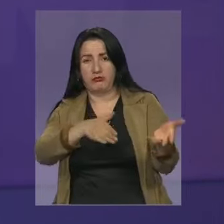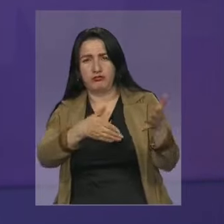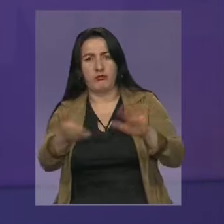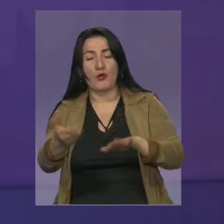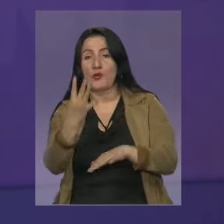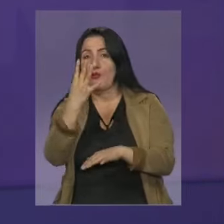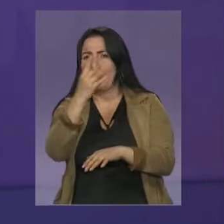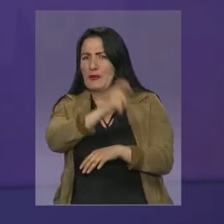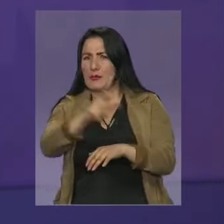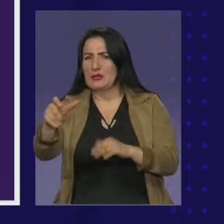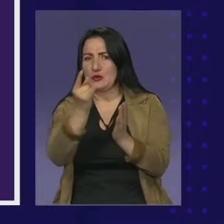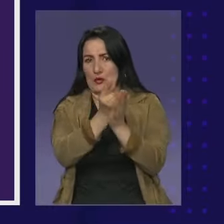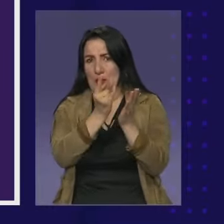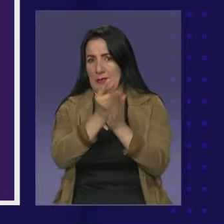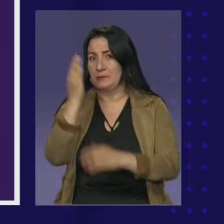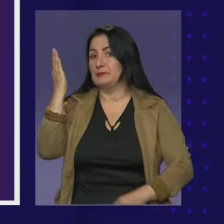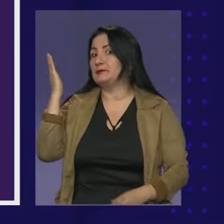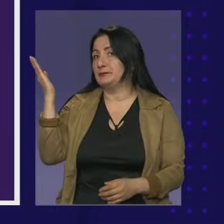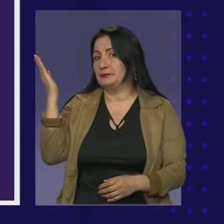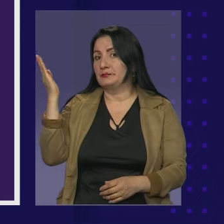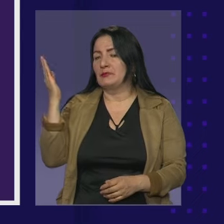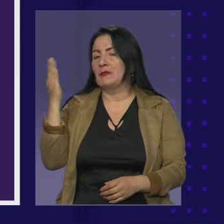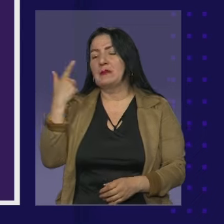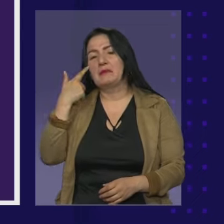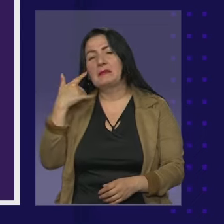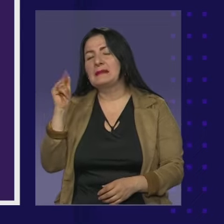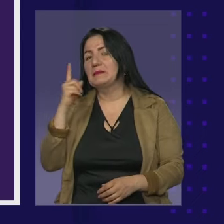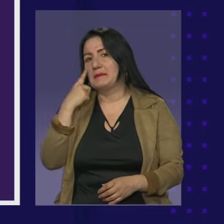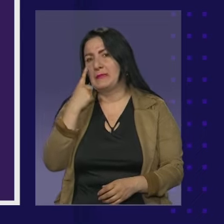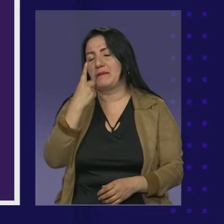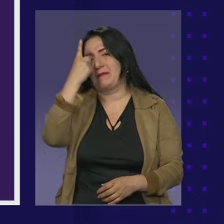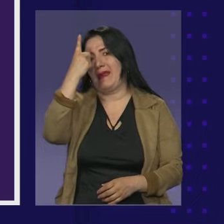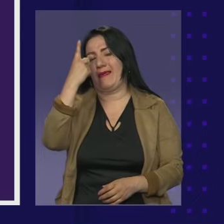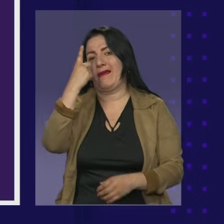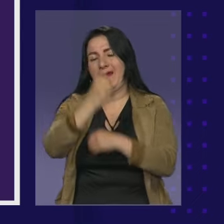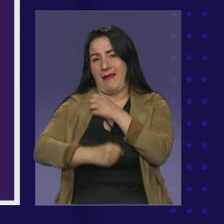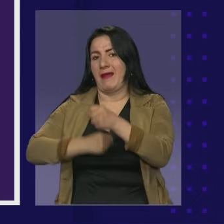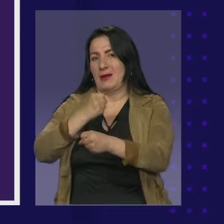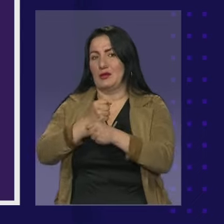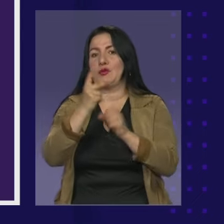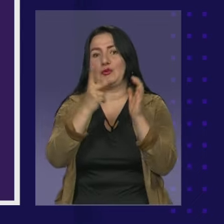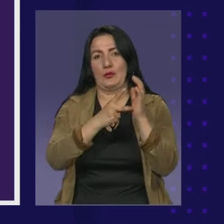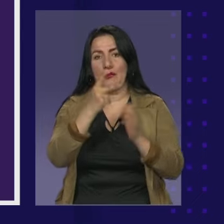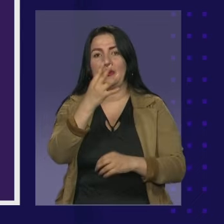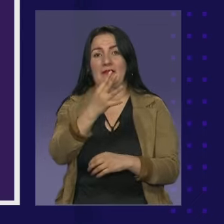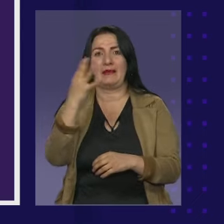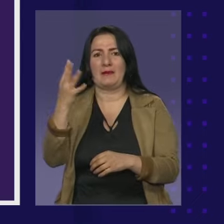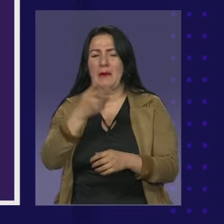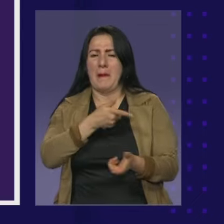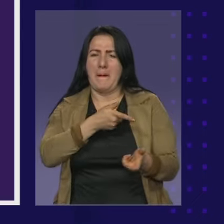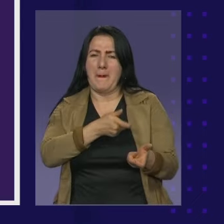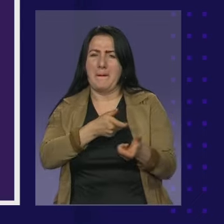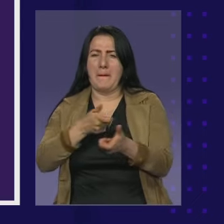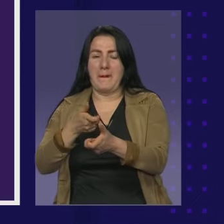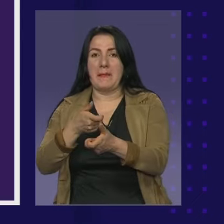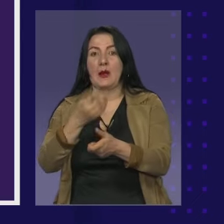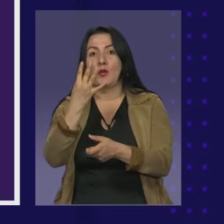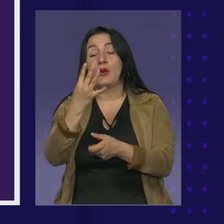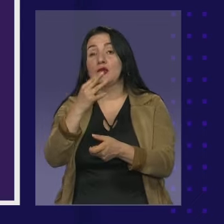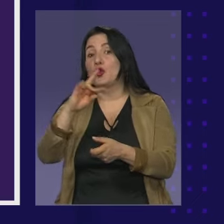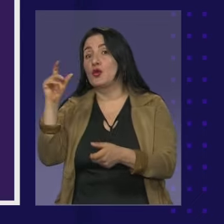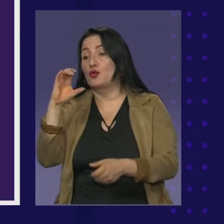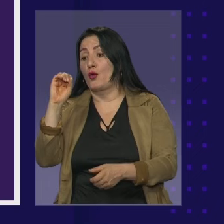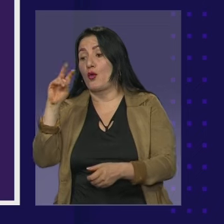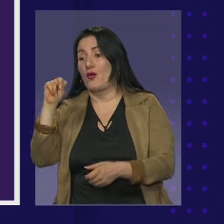siempre con nuestro dato del día. Se concluyó que esta fue la primera masacre, como habíamos indicado, del año en Bogotá, aunque según la